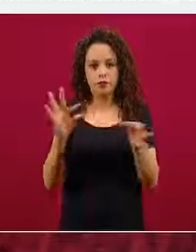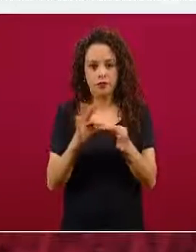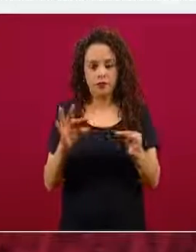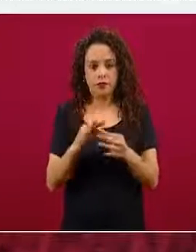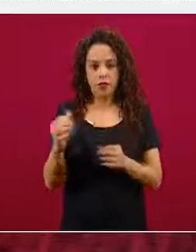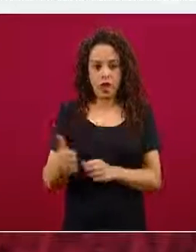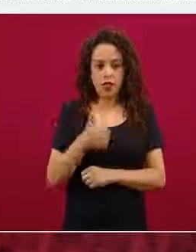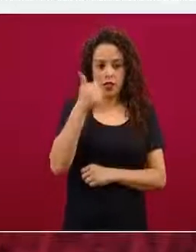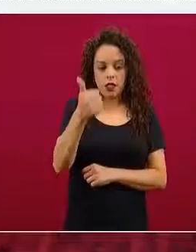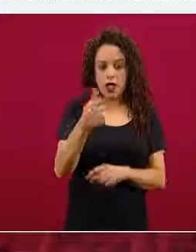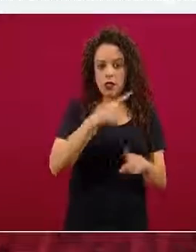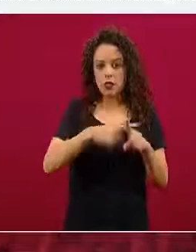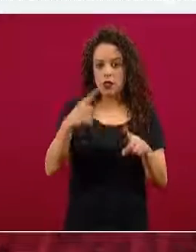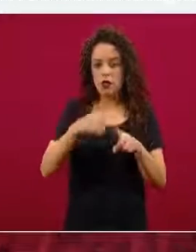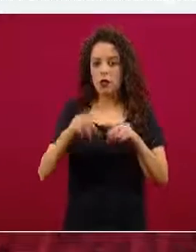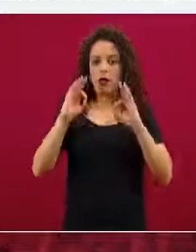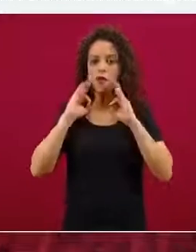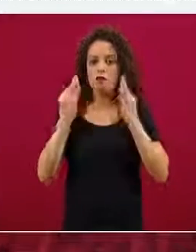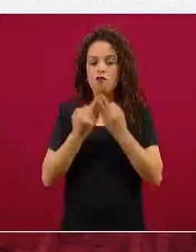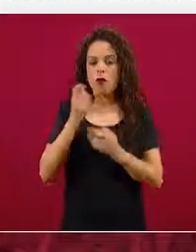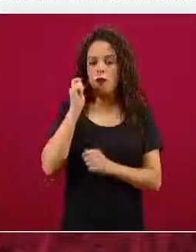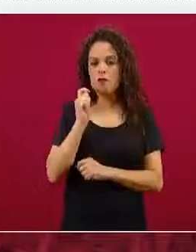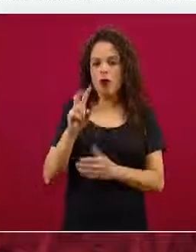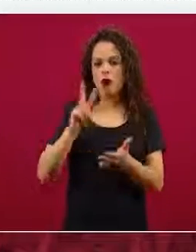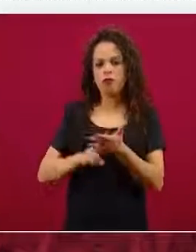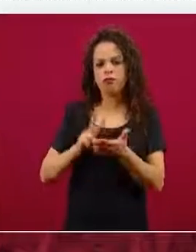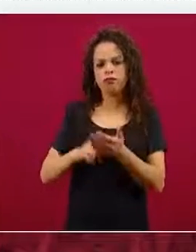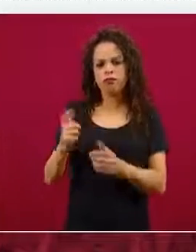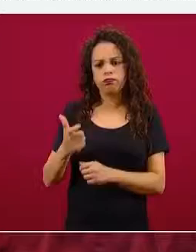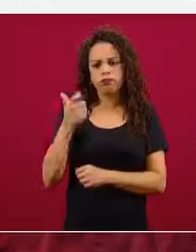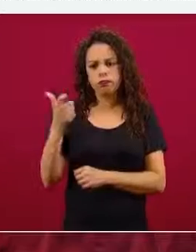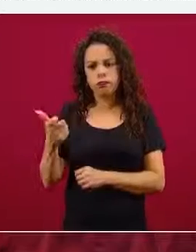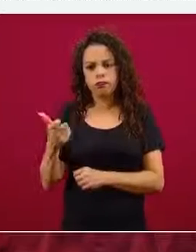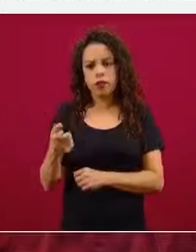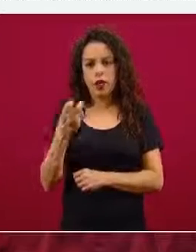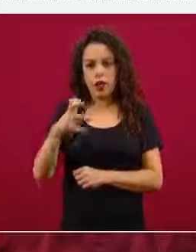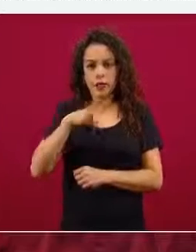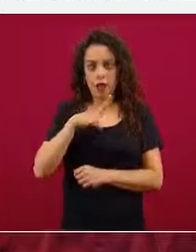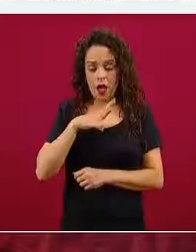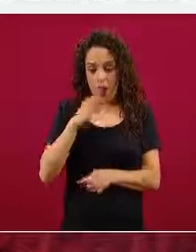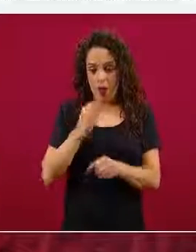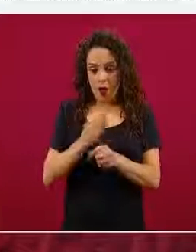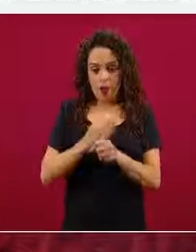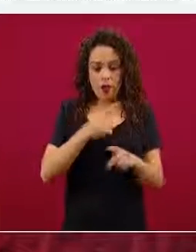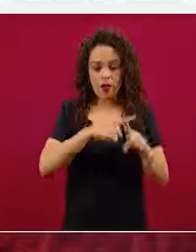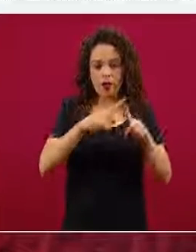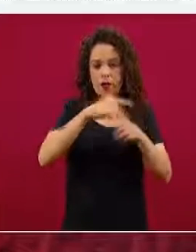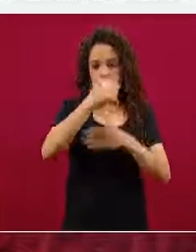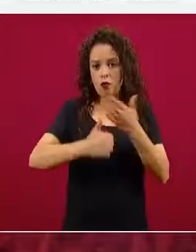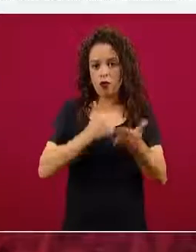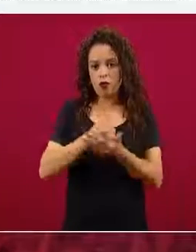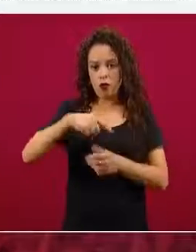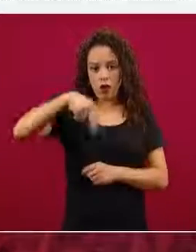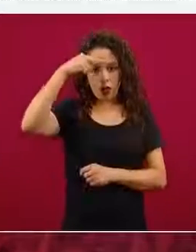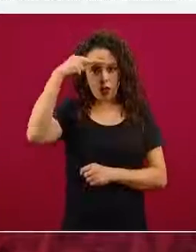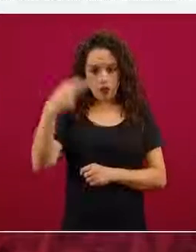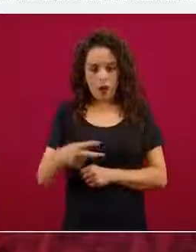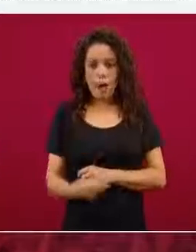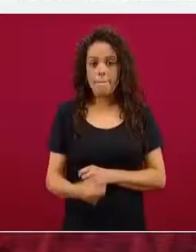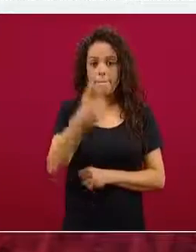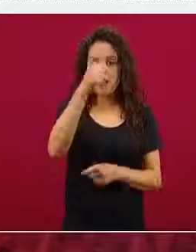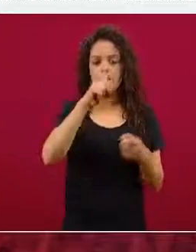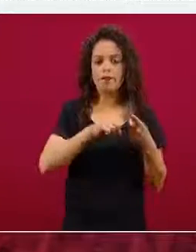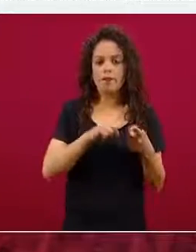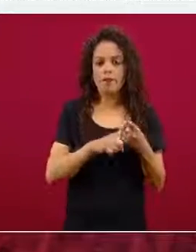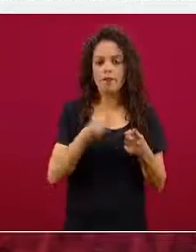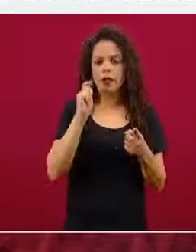o tipos de costo que se derivan de este crecimiento anárquico que tenemos en todas las ciudades de nuestro país. El primero tiene que ver con